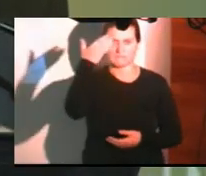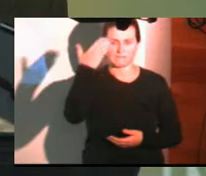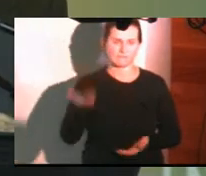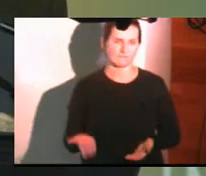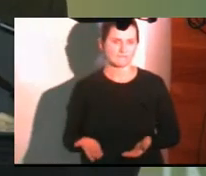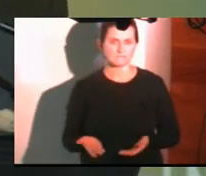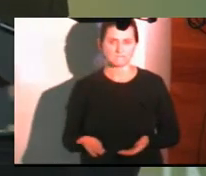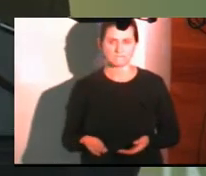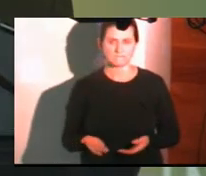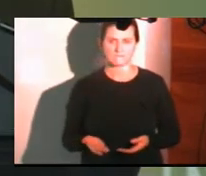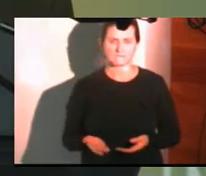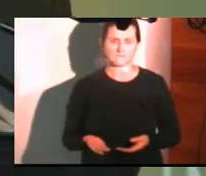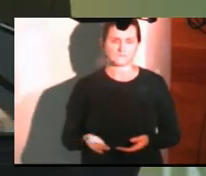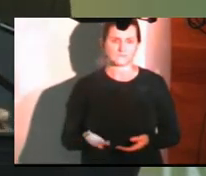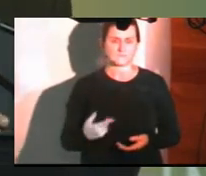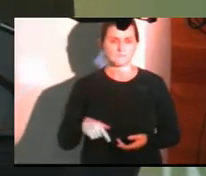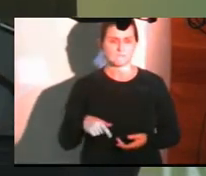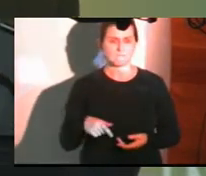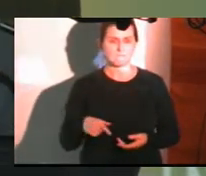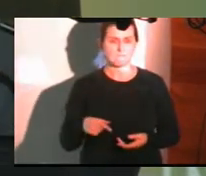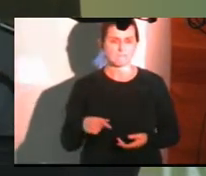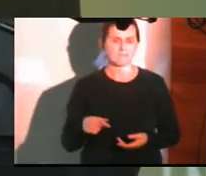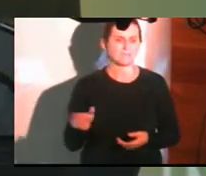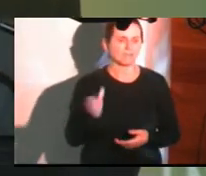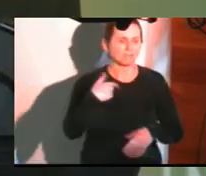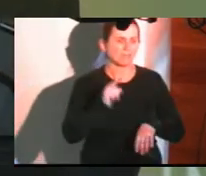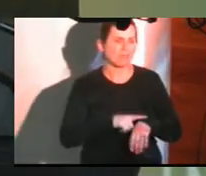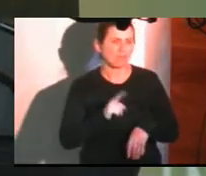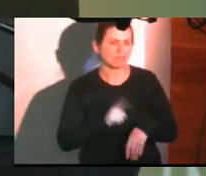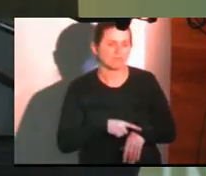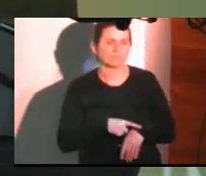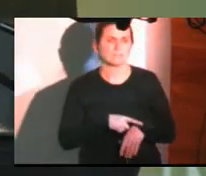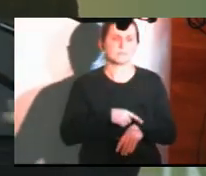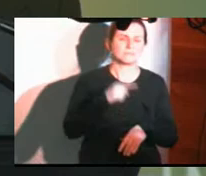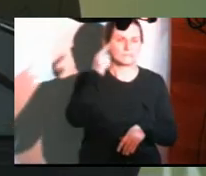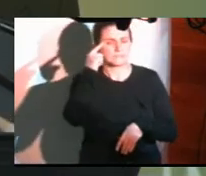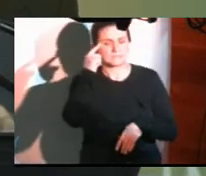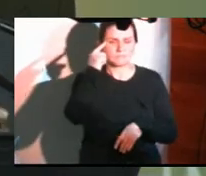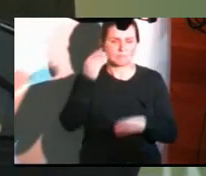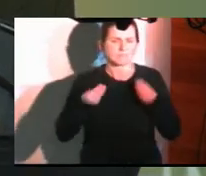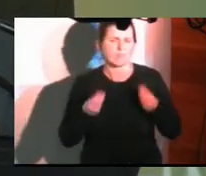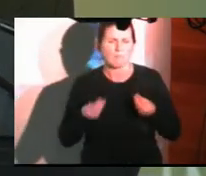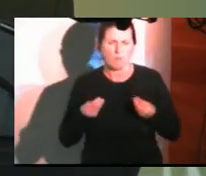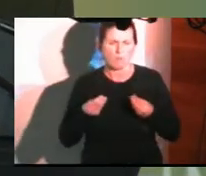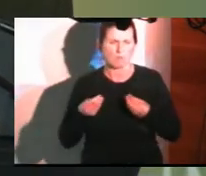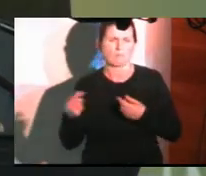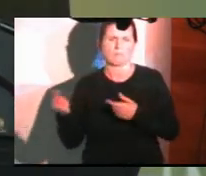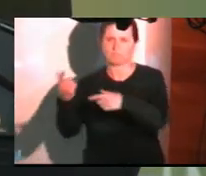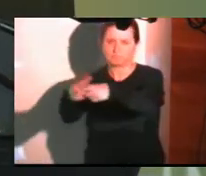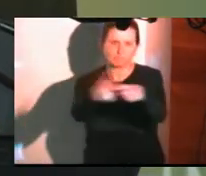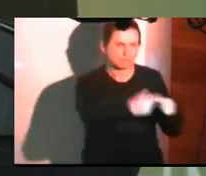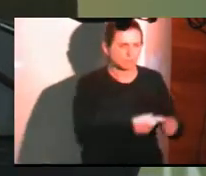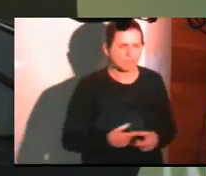Vivimos tratando de generar sinergia entre todos los actores, y la fase económica es un